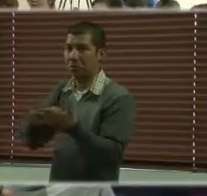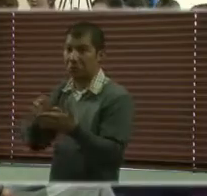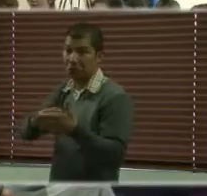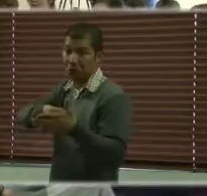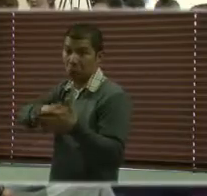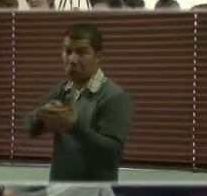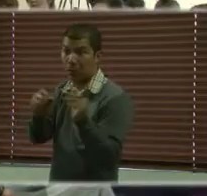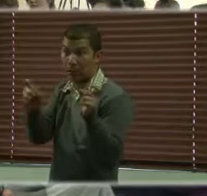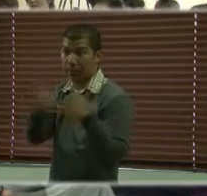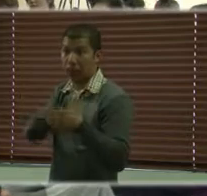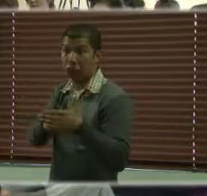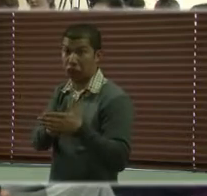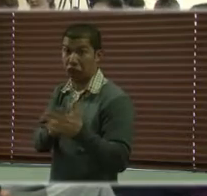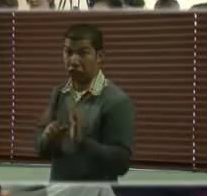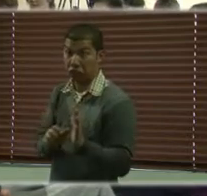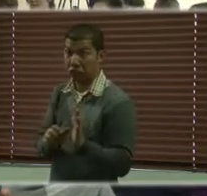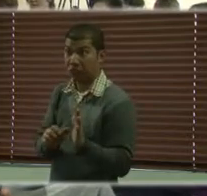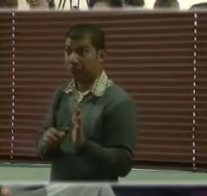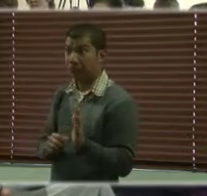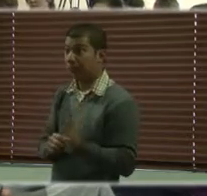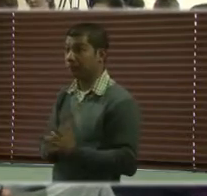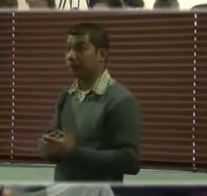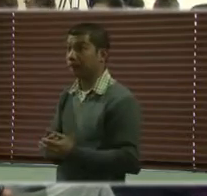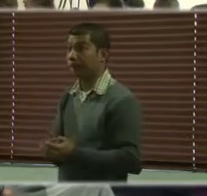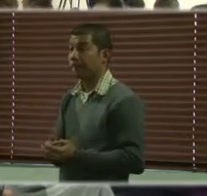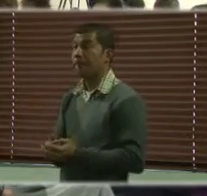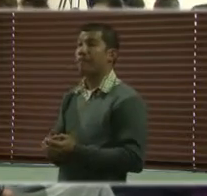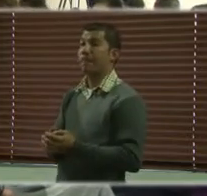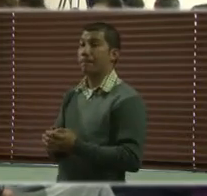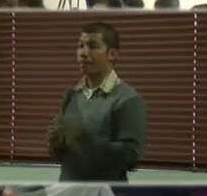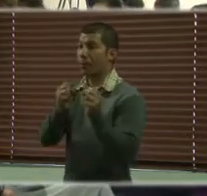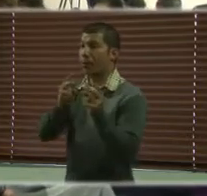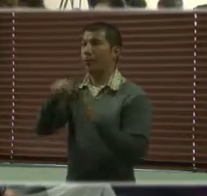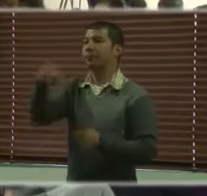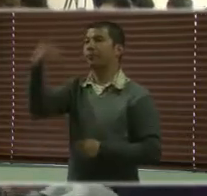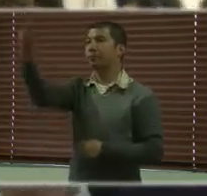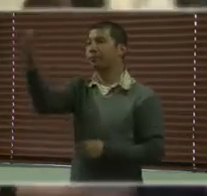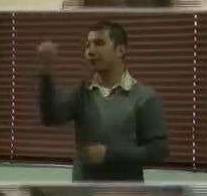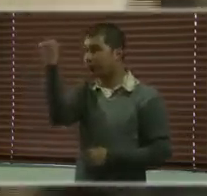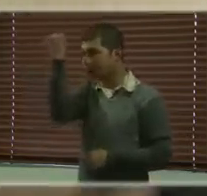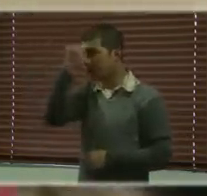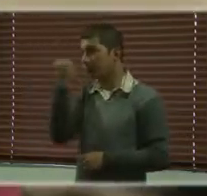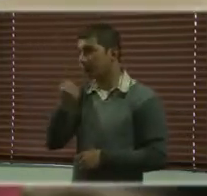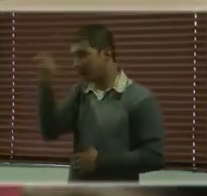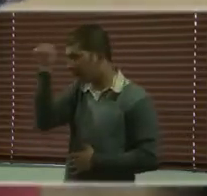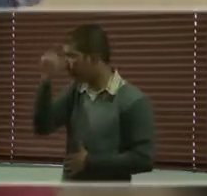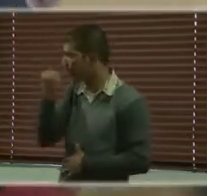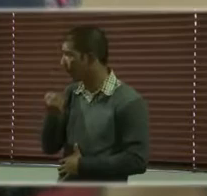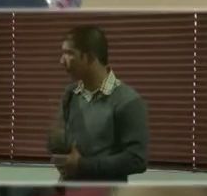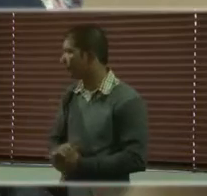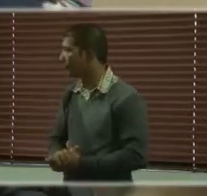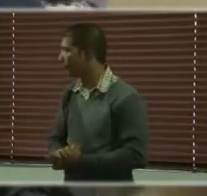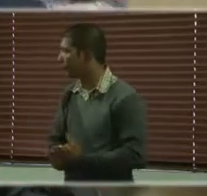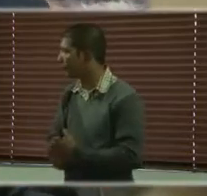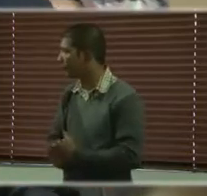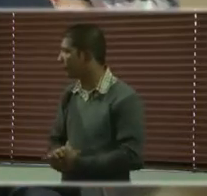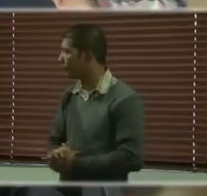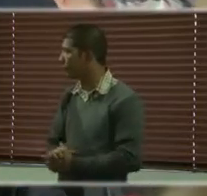quieres tal vez pues bueno está Samuel entonces retomemos esa pregunta y luego